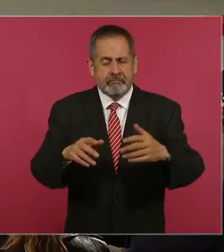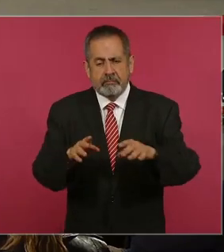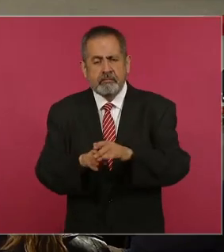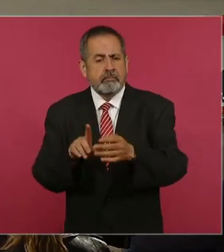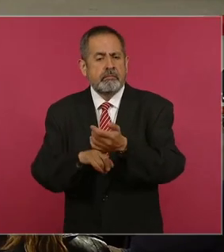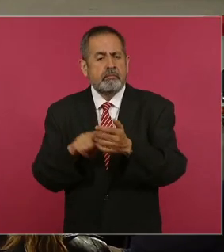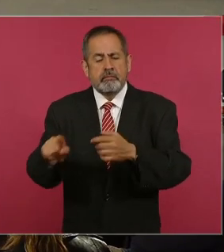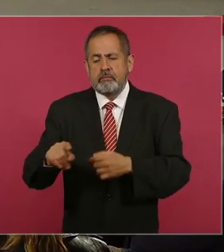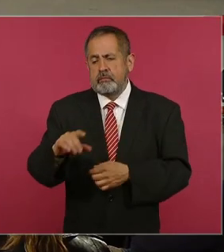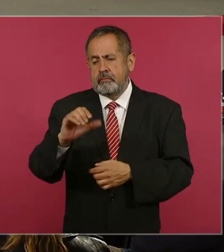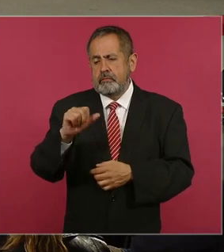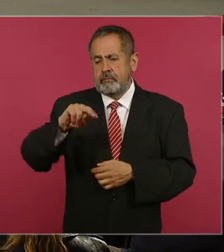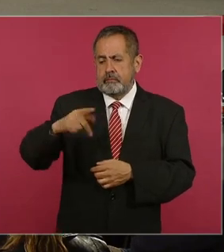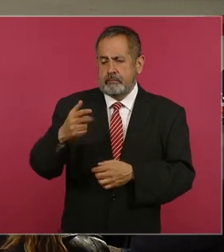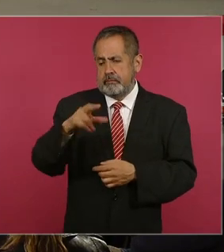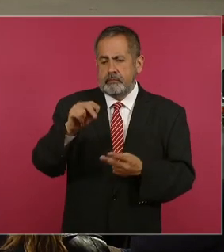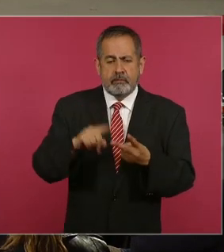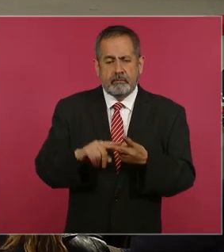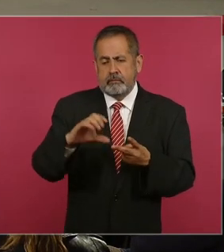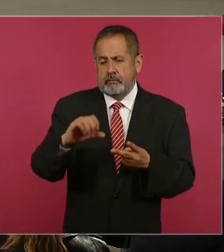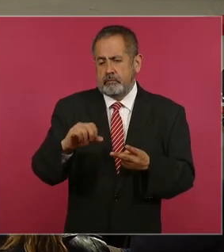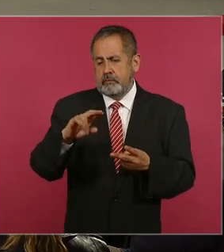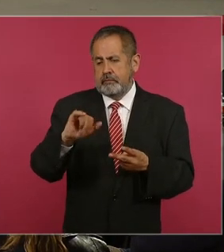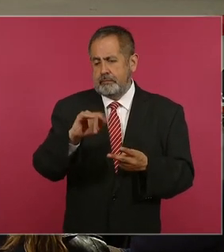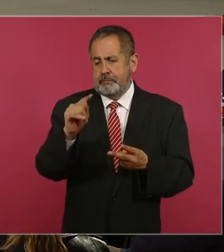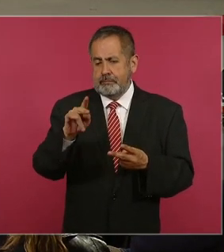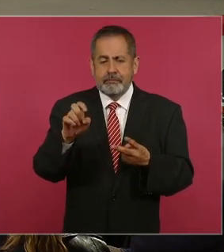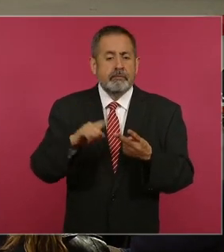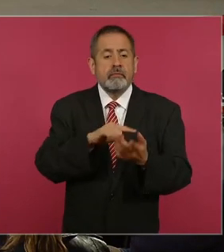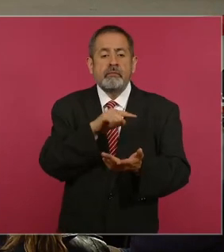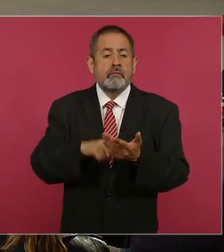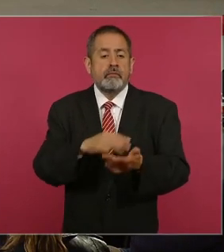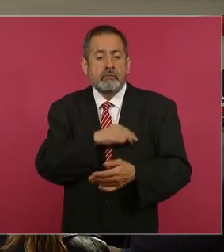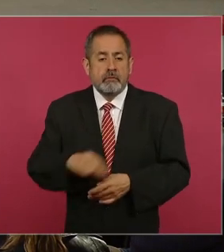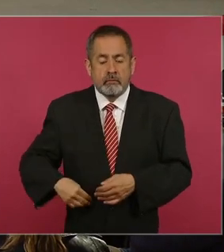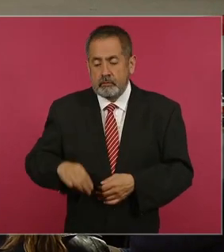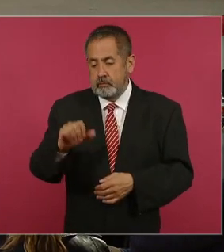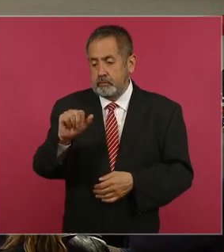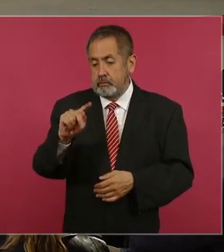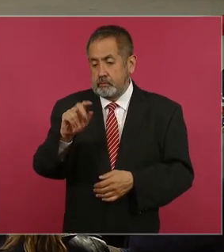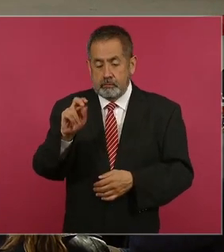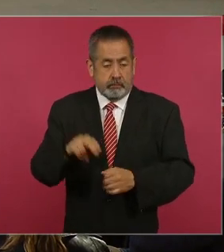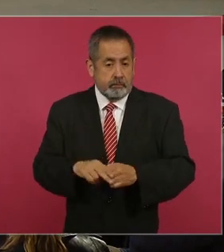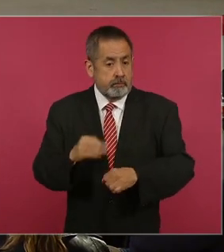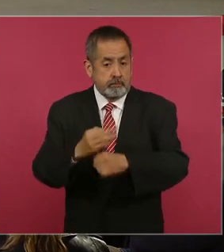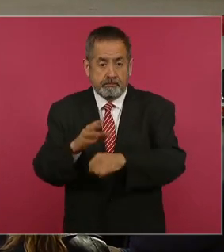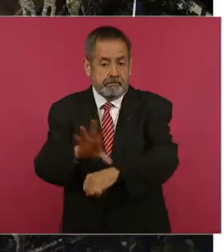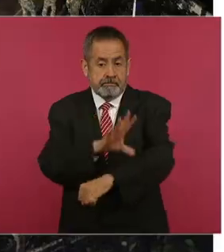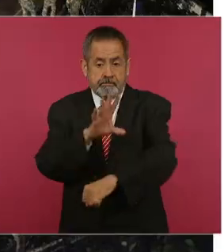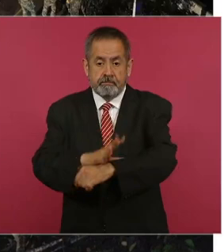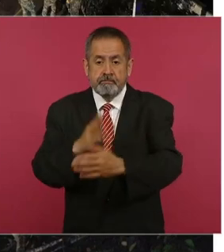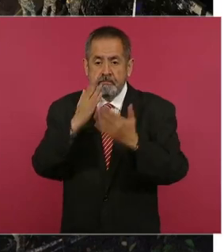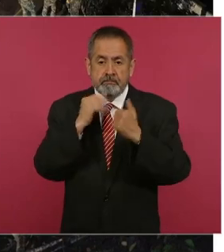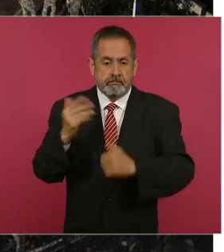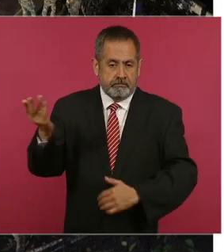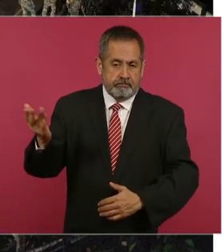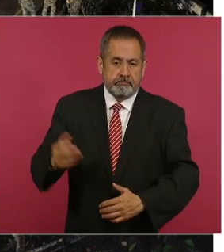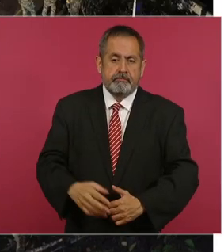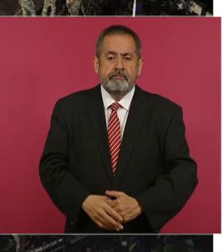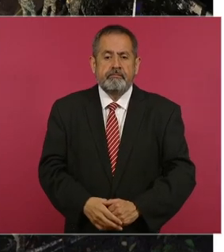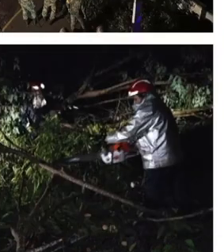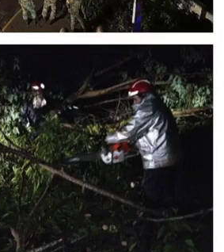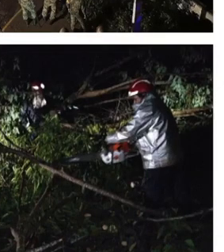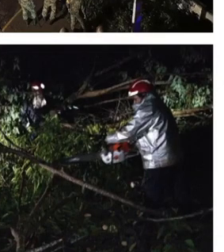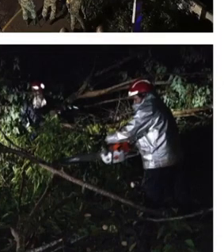y Coajinque en el municipio de Autlán. Se encuentra sin energía eléctrica La Huerta, Cabo